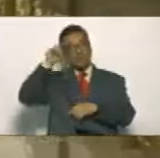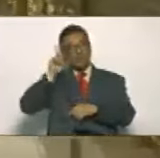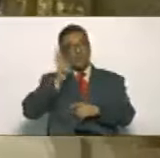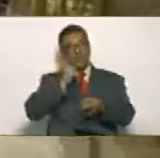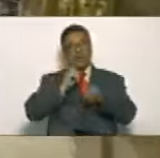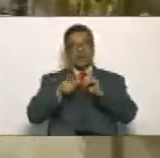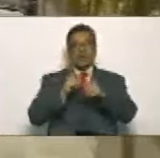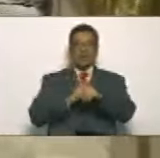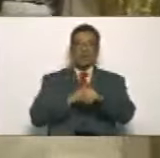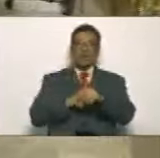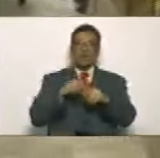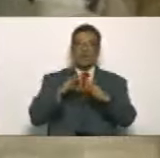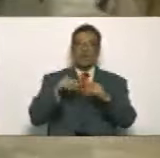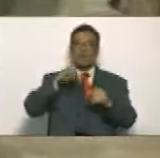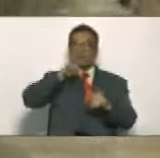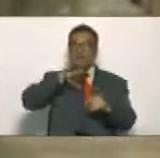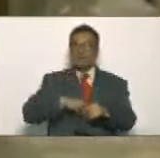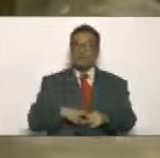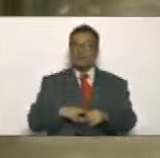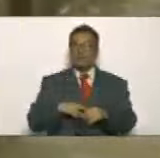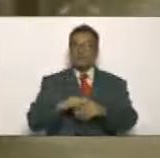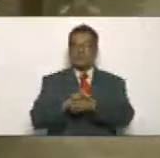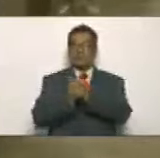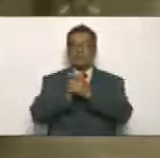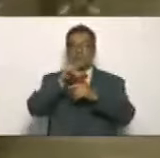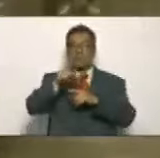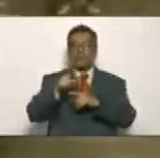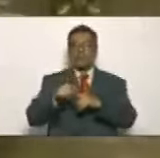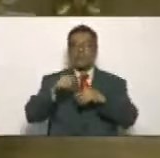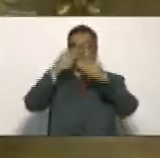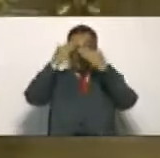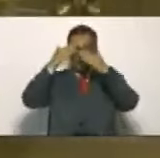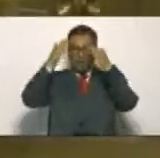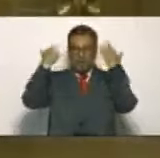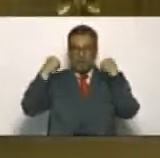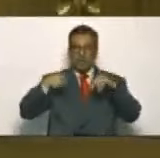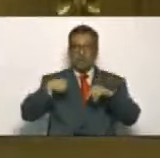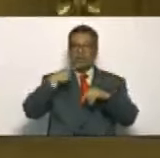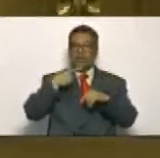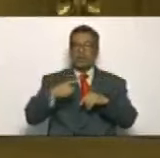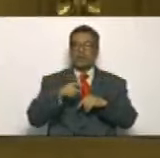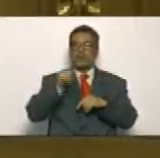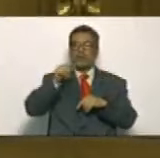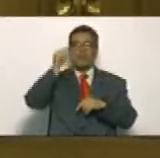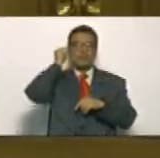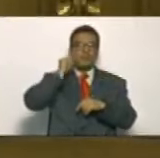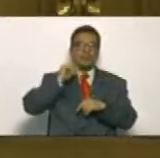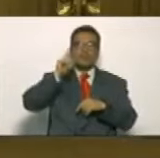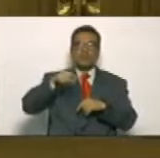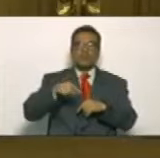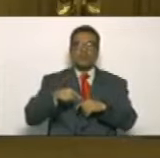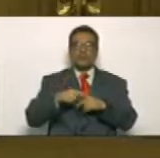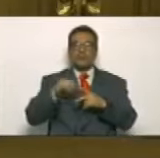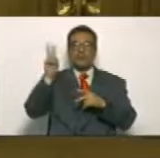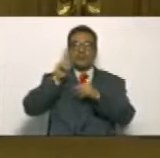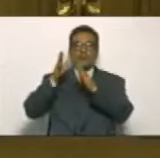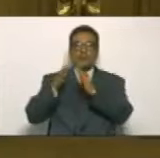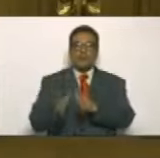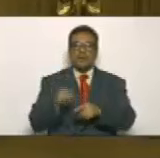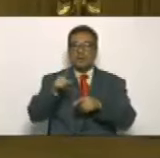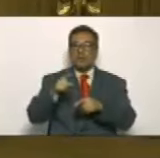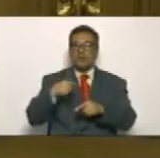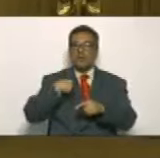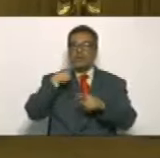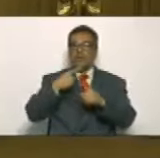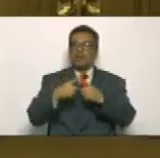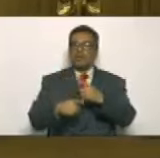algún momento de la historia patriótica se les olvide, desde acá le decimos, es Sucre, y también fueron los venezolanos que le